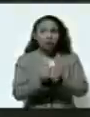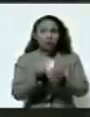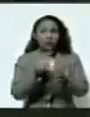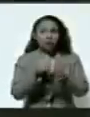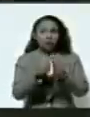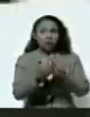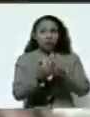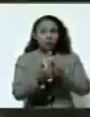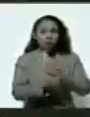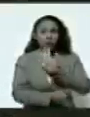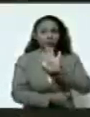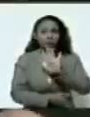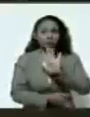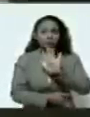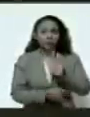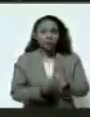Anzoátegui.